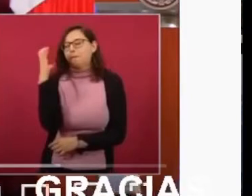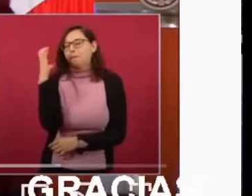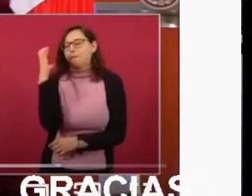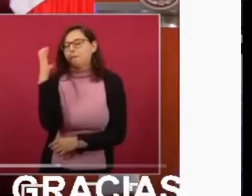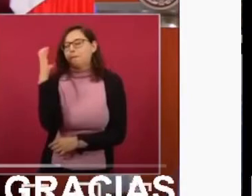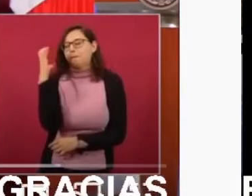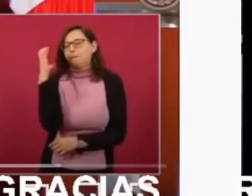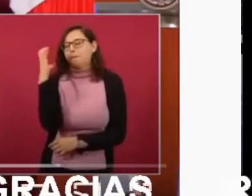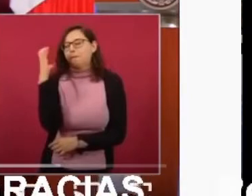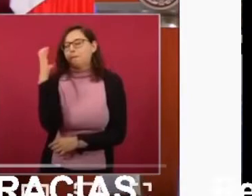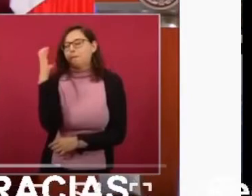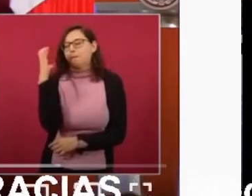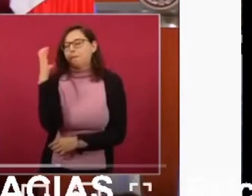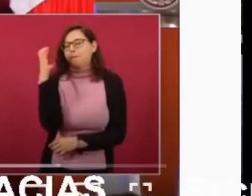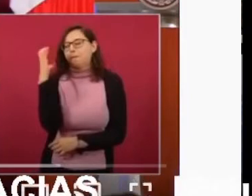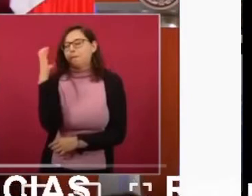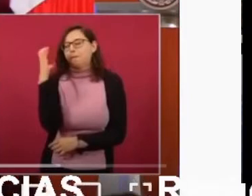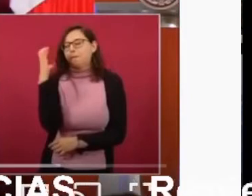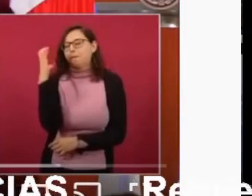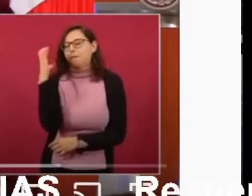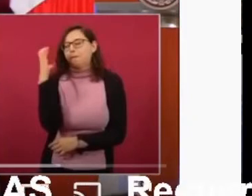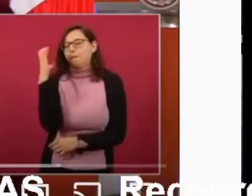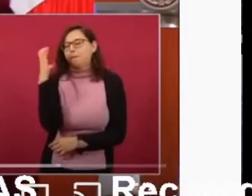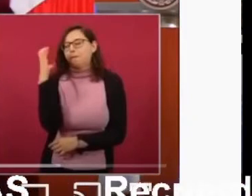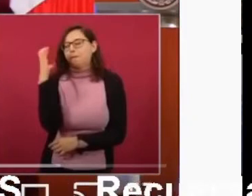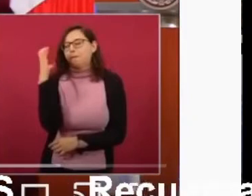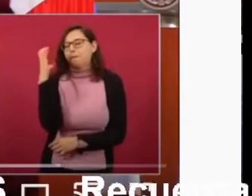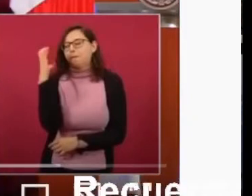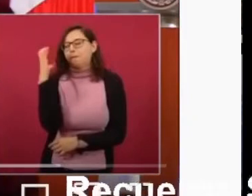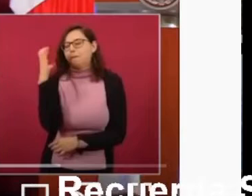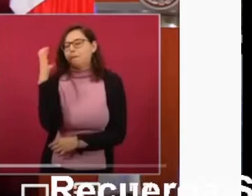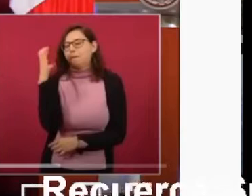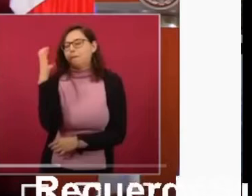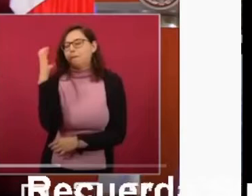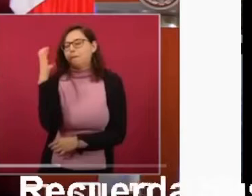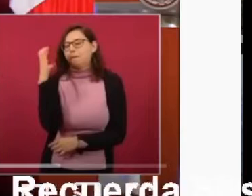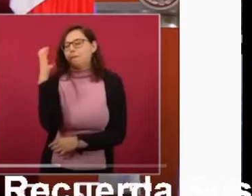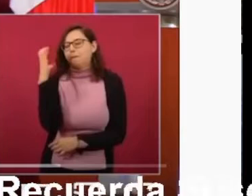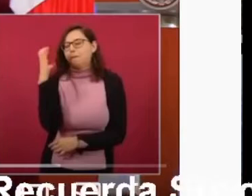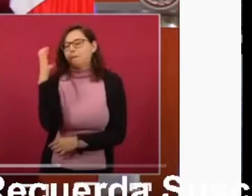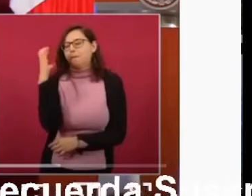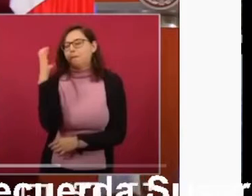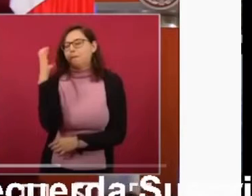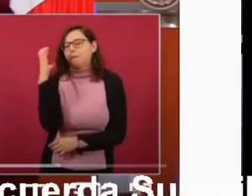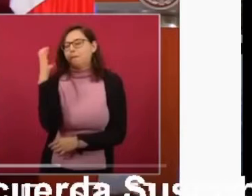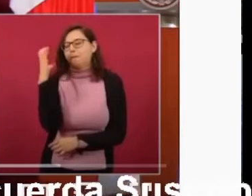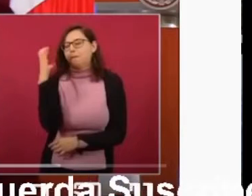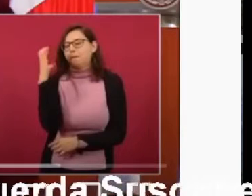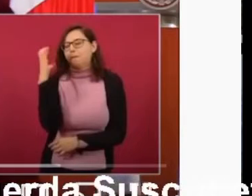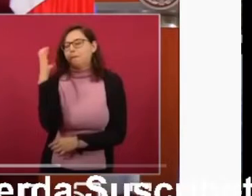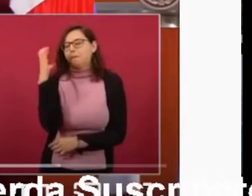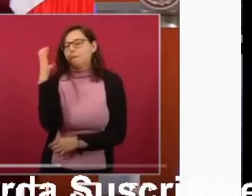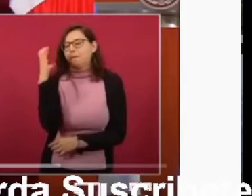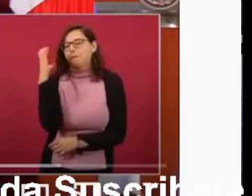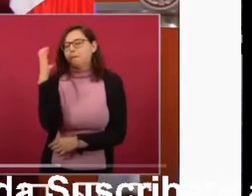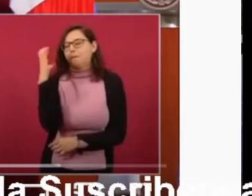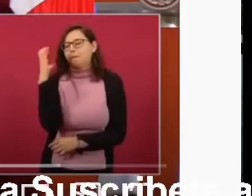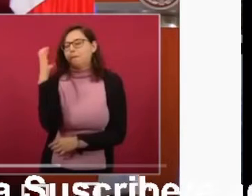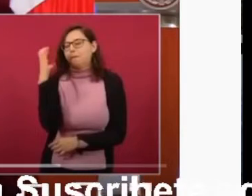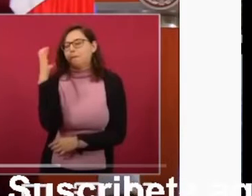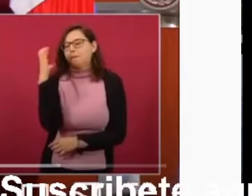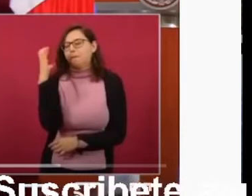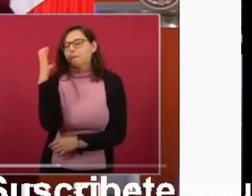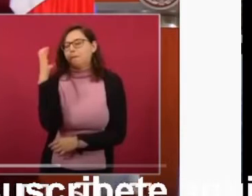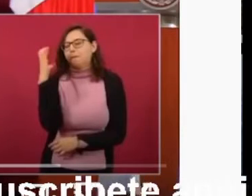quiero estar aquí delante de este idiota porque hasta el coraje amigos así que mejor me retiro